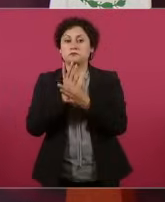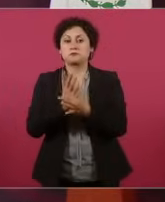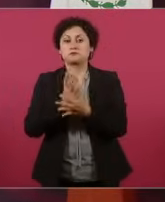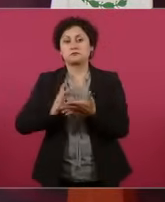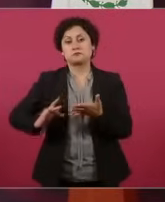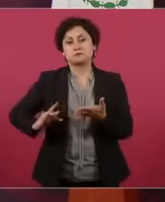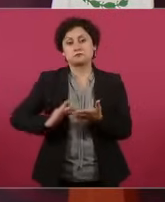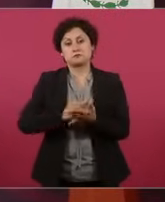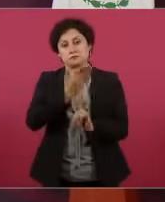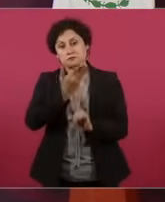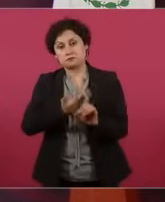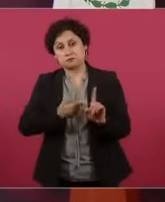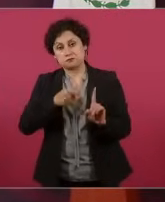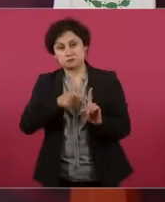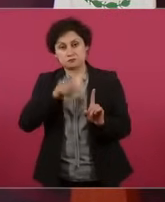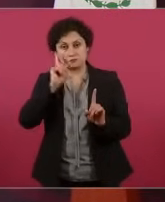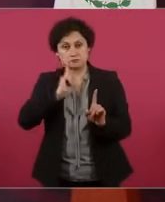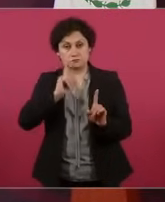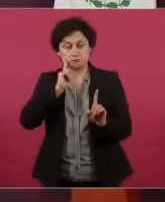una señora.